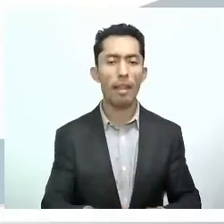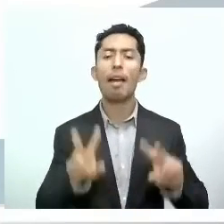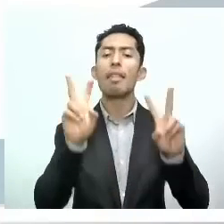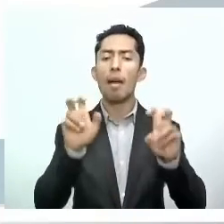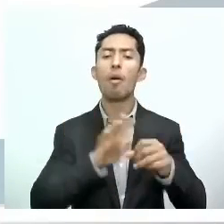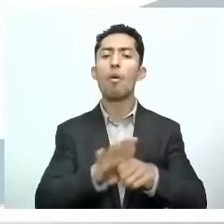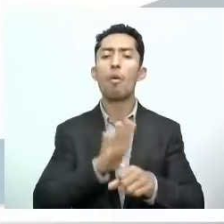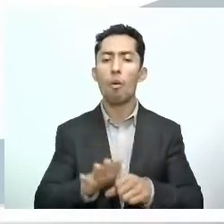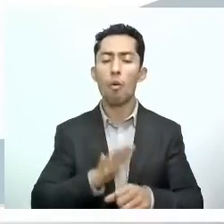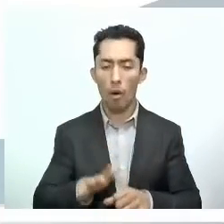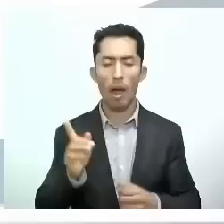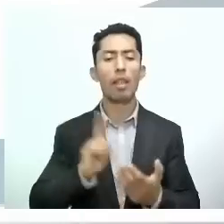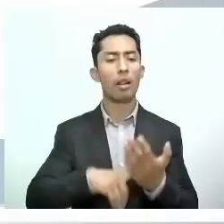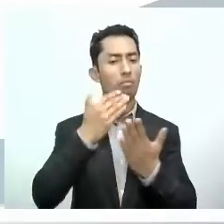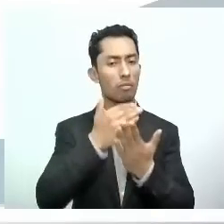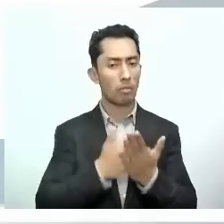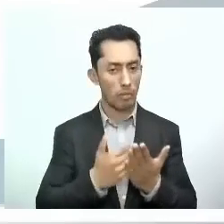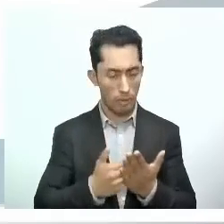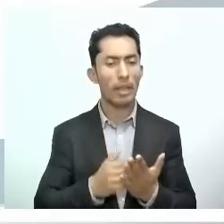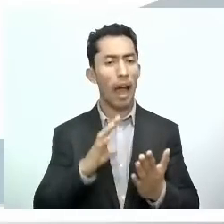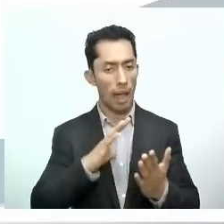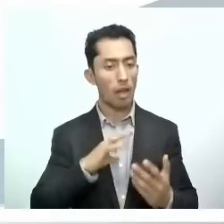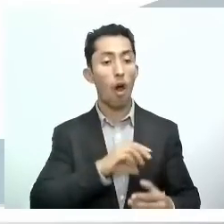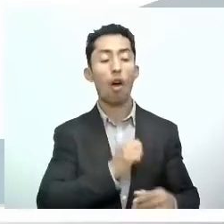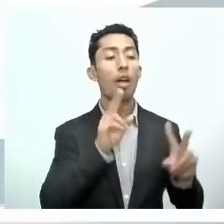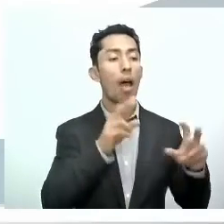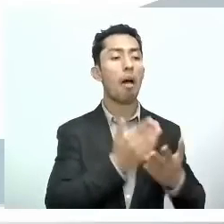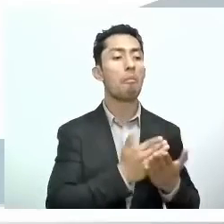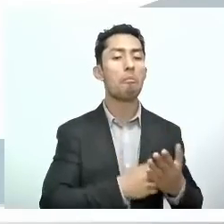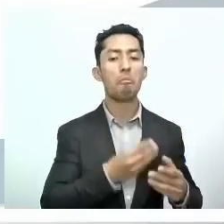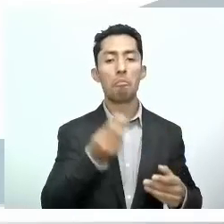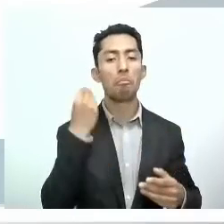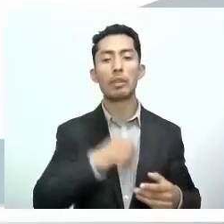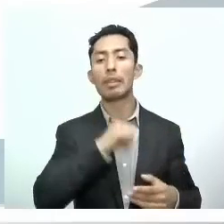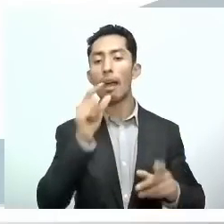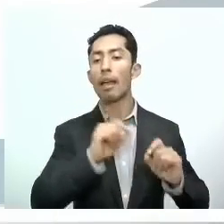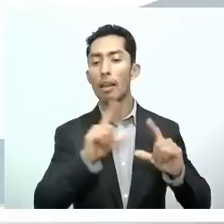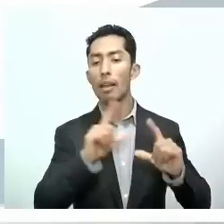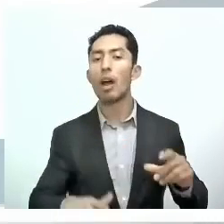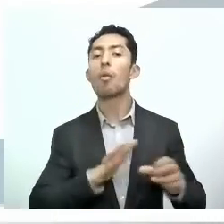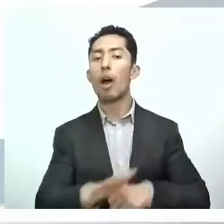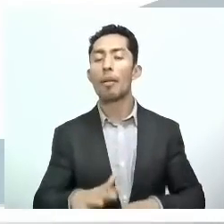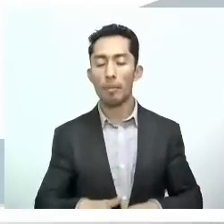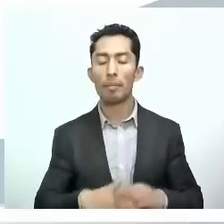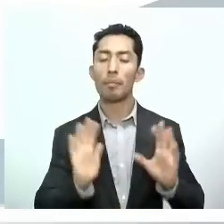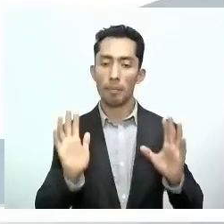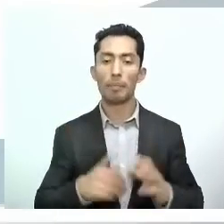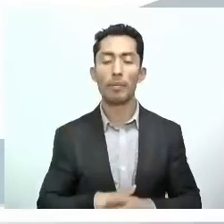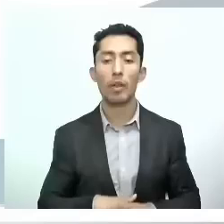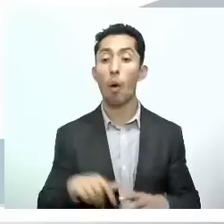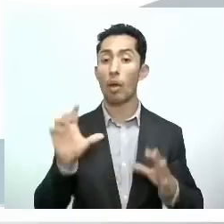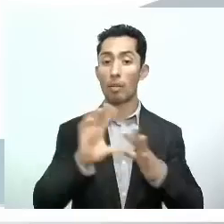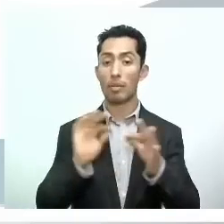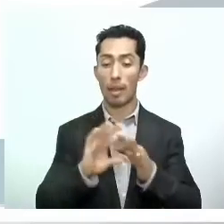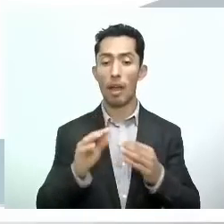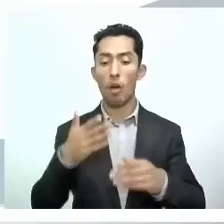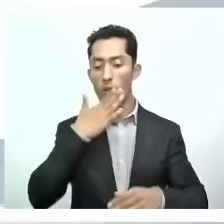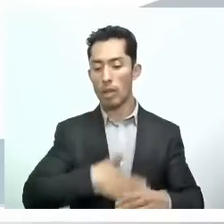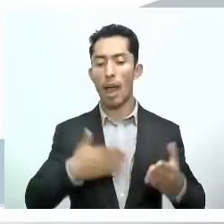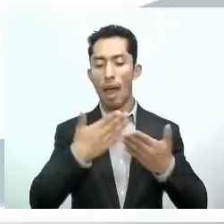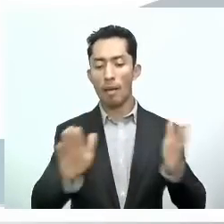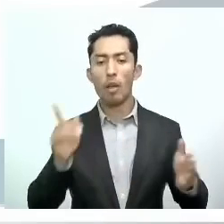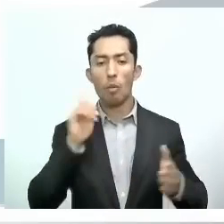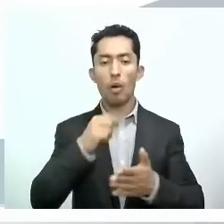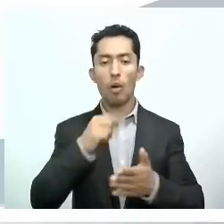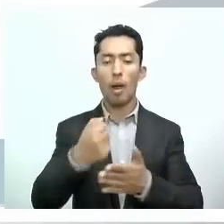tiene en la agenda y los temas completamente olvidados a nivel nacional. Entonces, cuando hablamos nosotros de justicia abierta feminista, hablamos